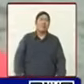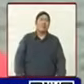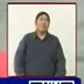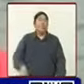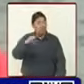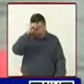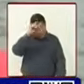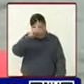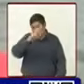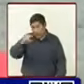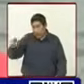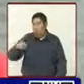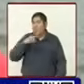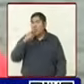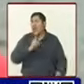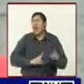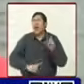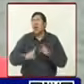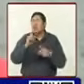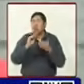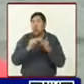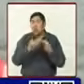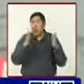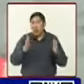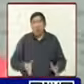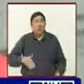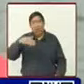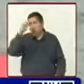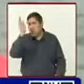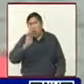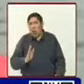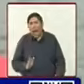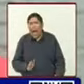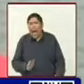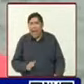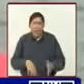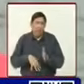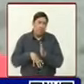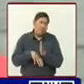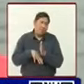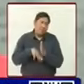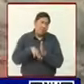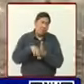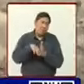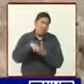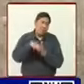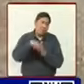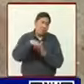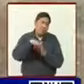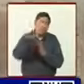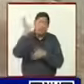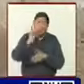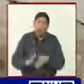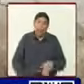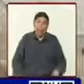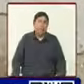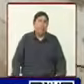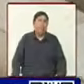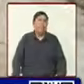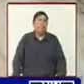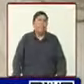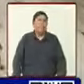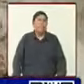Pero ellos indican, ¿no?, a algunos comunarios, nunca ha rebalsado esta represa.